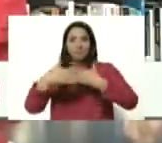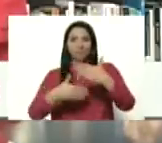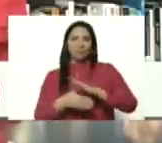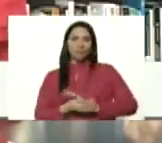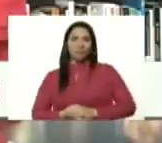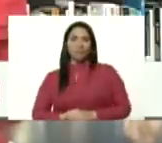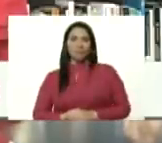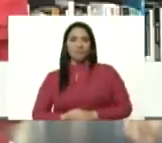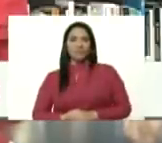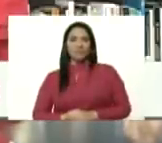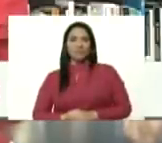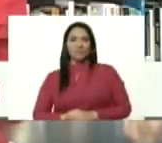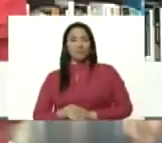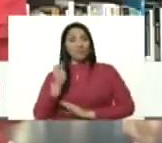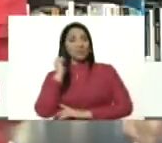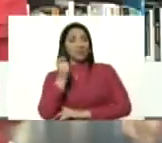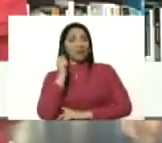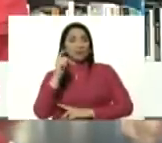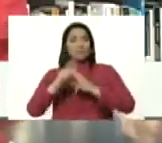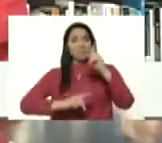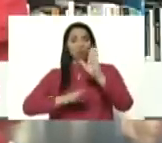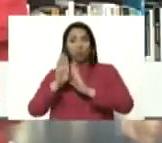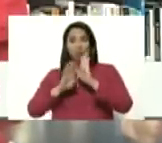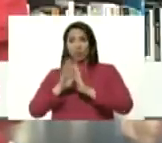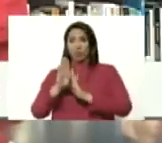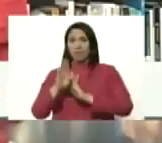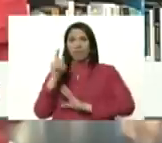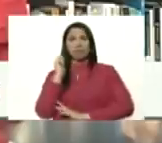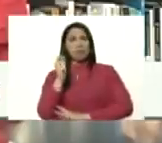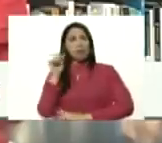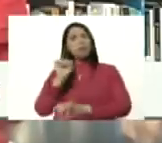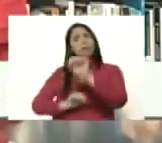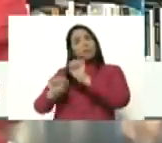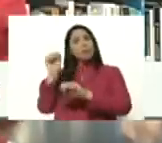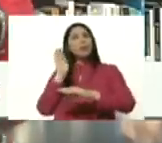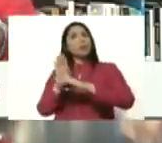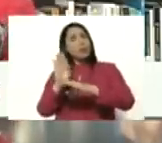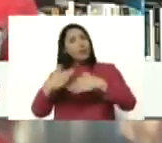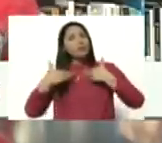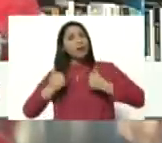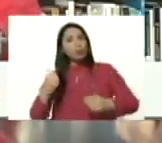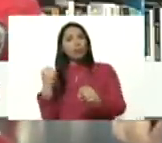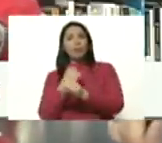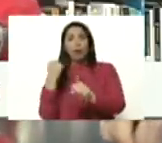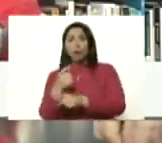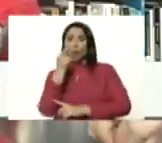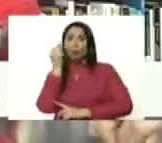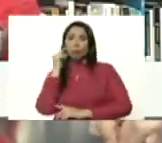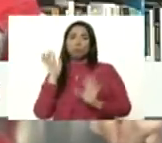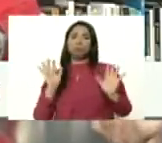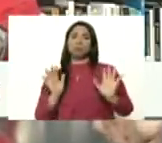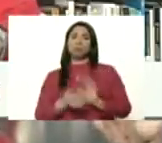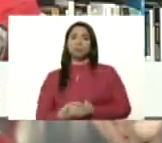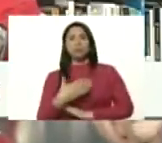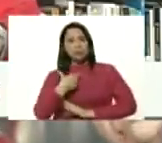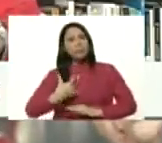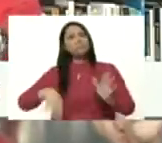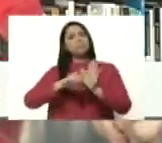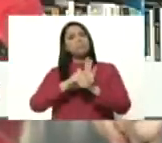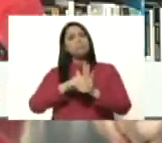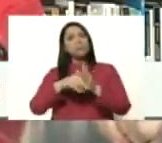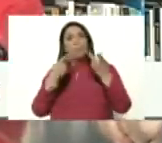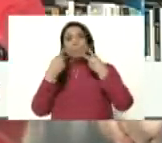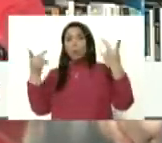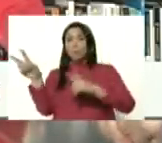Seguir avanzando. Tienen tareas productivas, tareas de defensa, cuidar la salud de la clase obrera. Quiero ratificar a toda